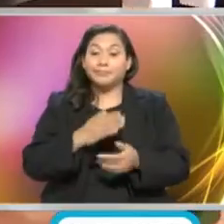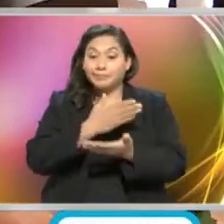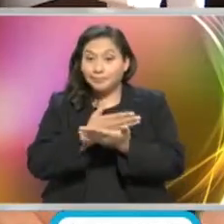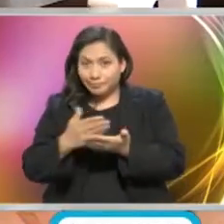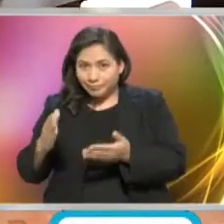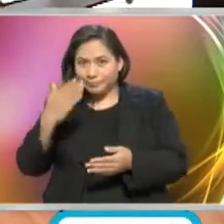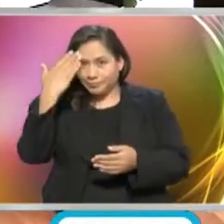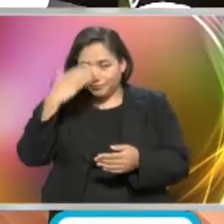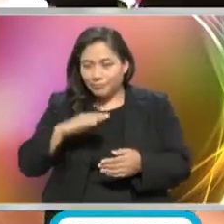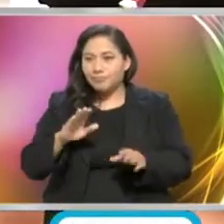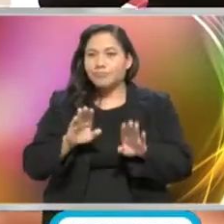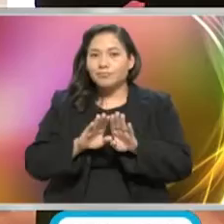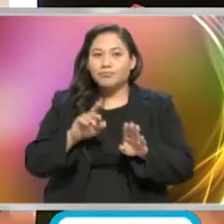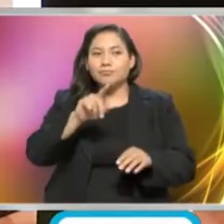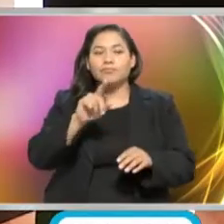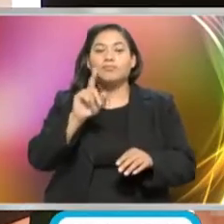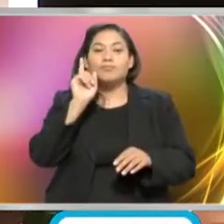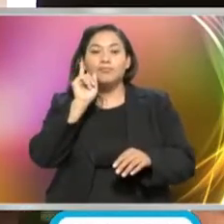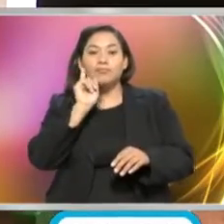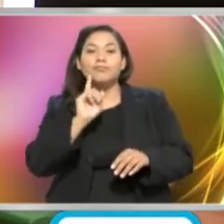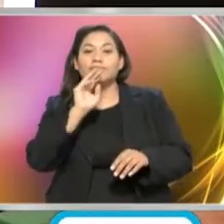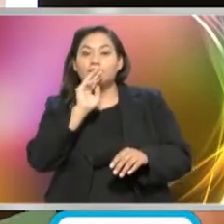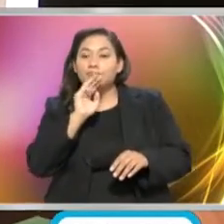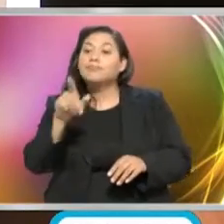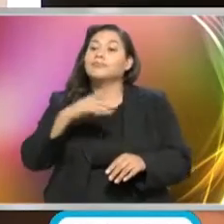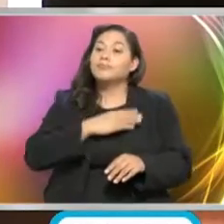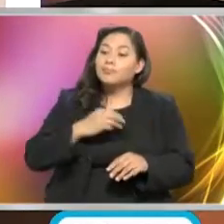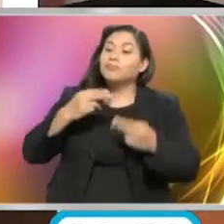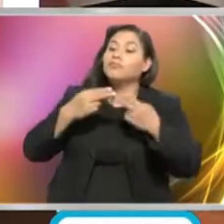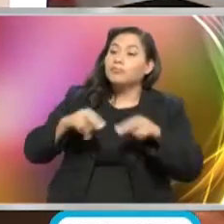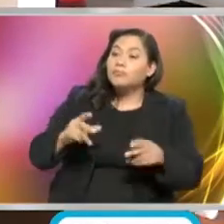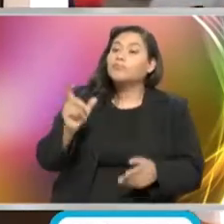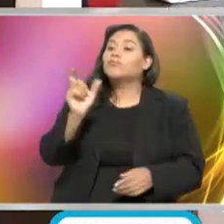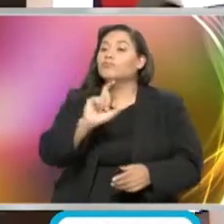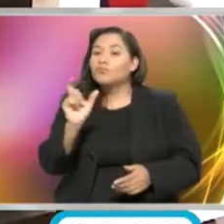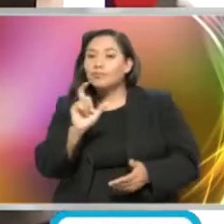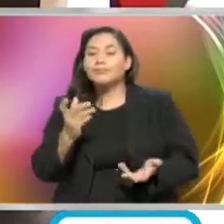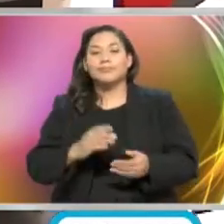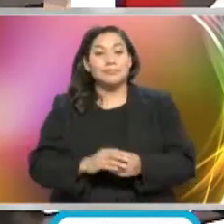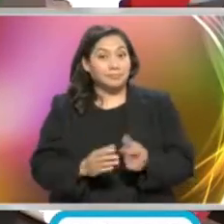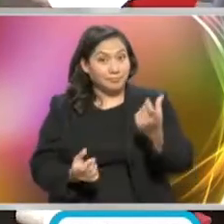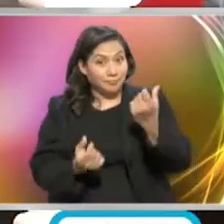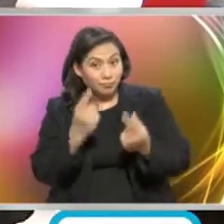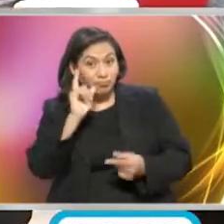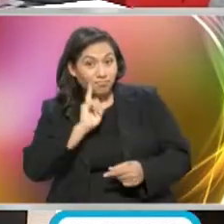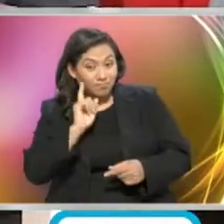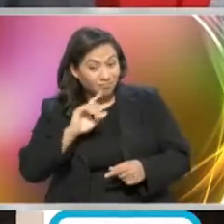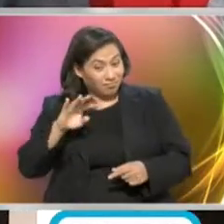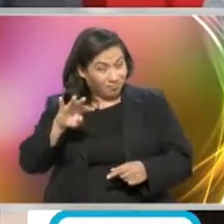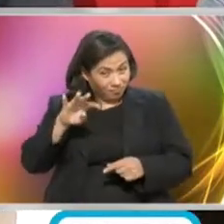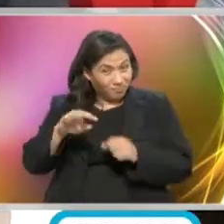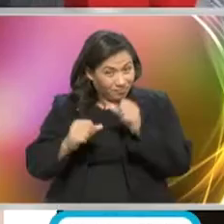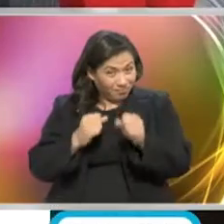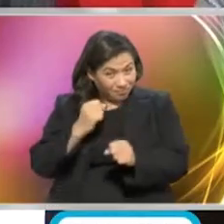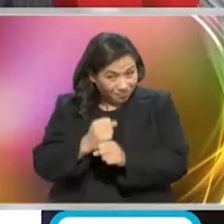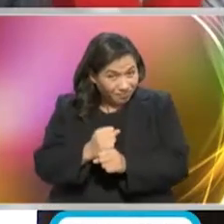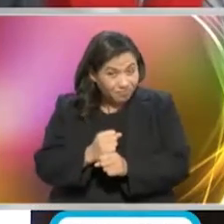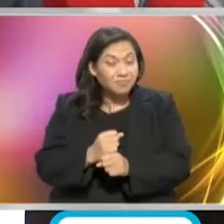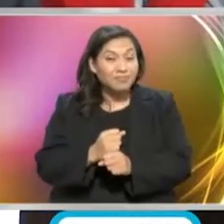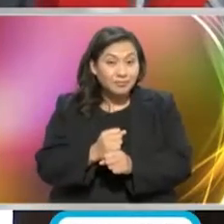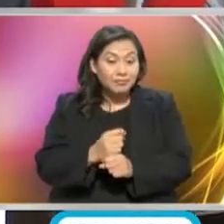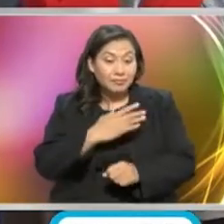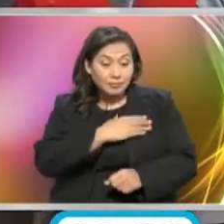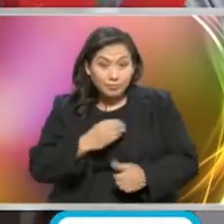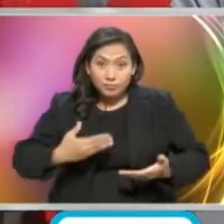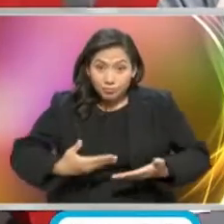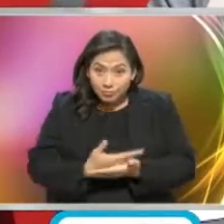estas que llevaba con el Nobel de Física la mamá, pero ¿cuándo los nietos, Sí. mijita? O sea, Oye, se pero había esperaba. mujeres que incluso a los 19 años Sí, claro. tenían a sus